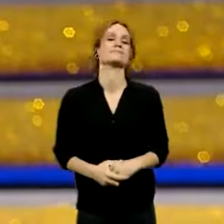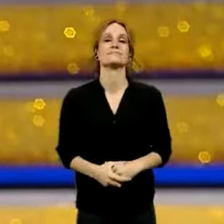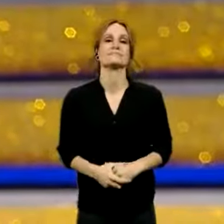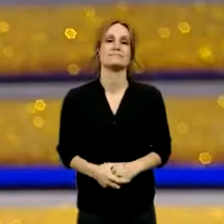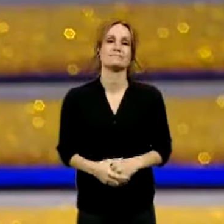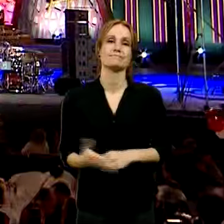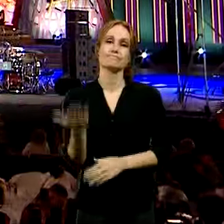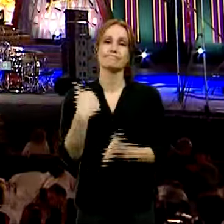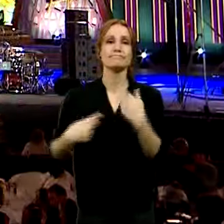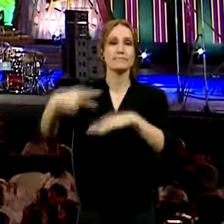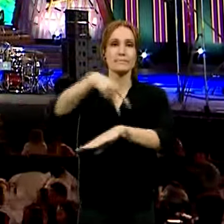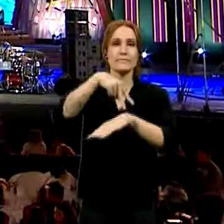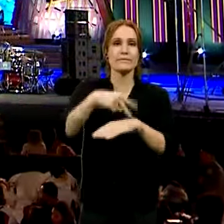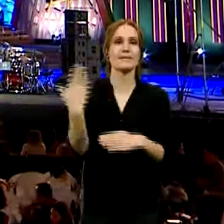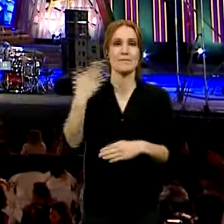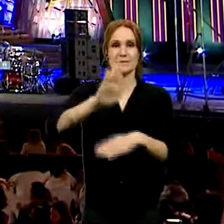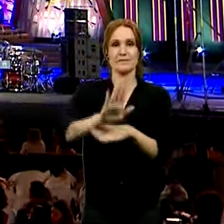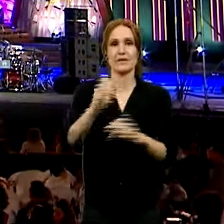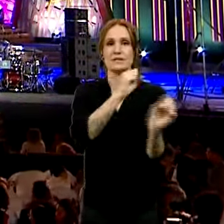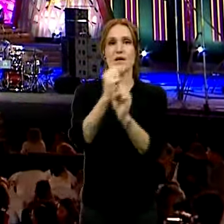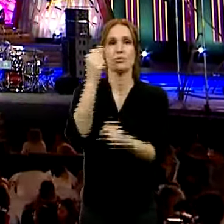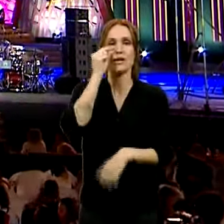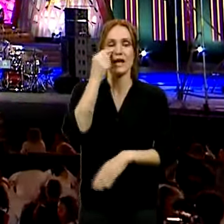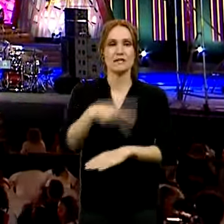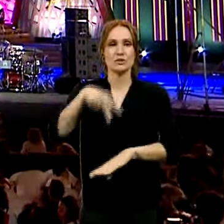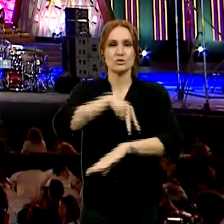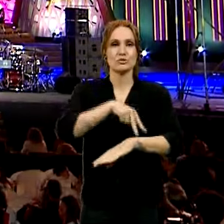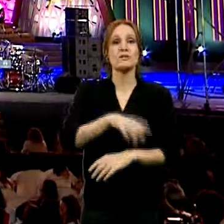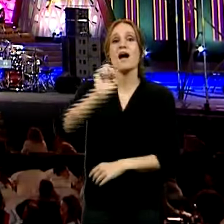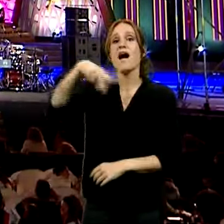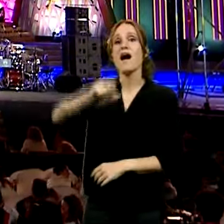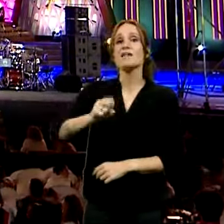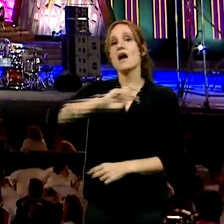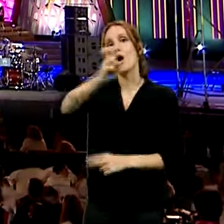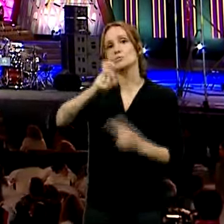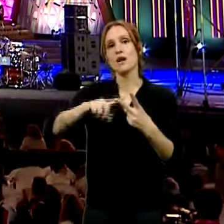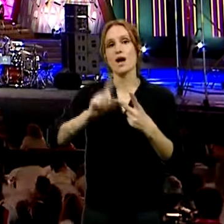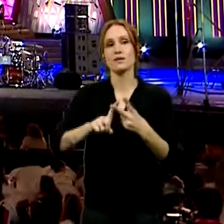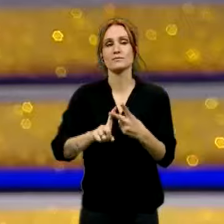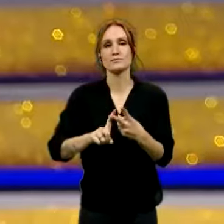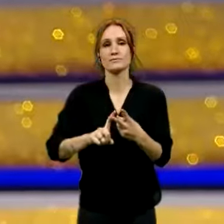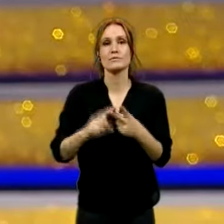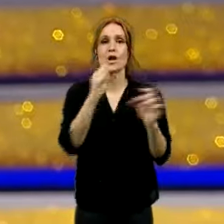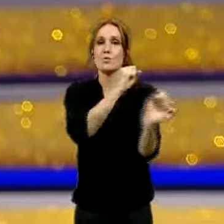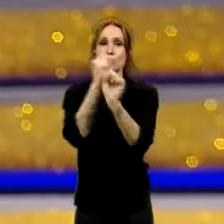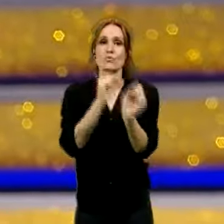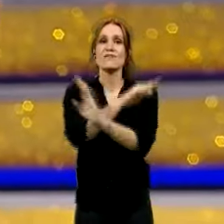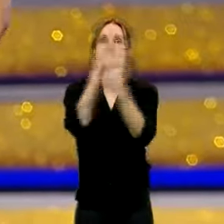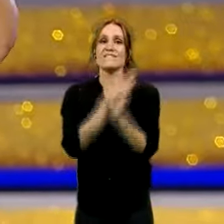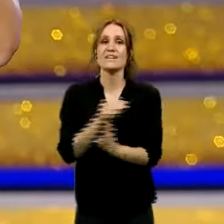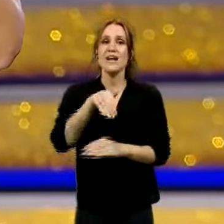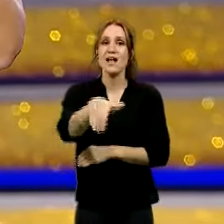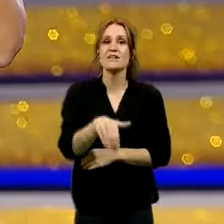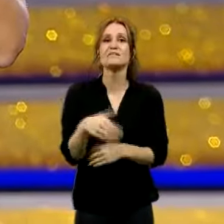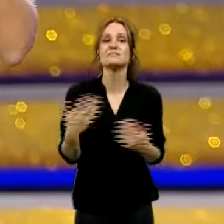Vayan subiendo el representante de Legañoso. Ana, dime tú la siguiente. La siguiente murga que pasa a la final